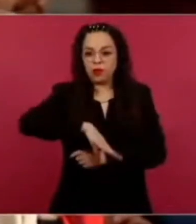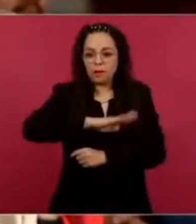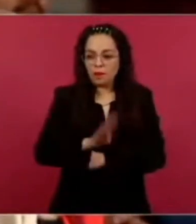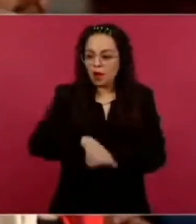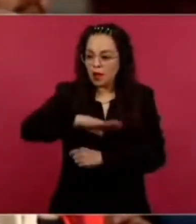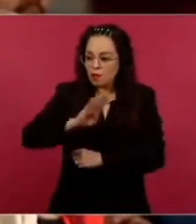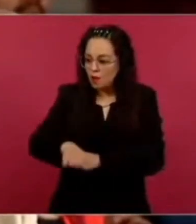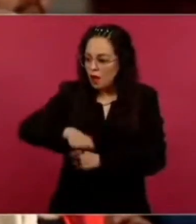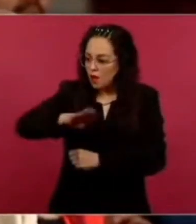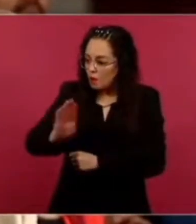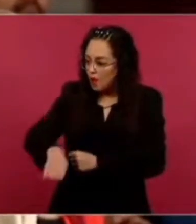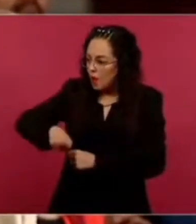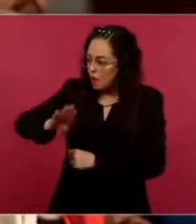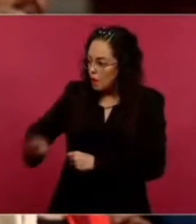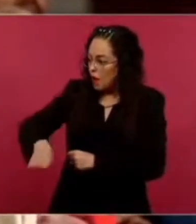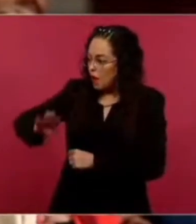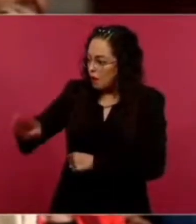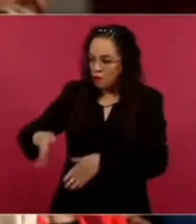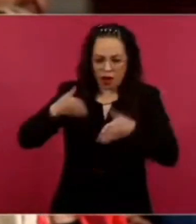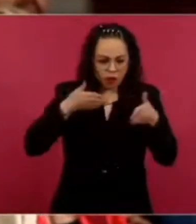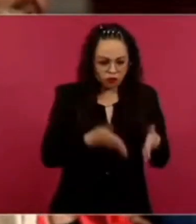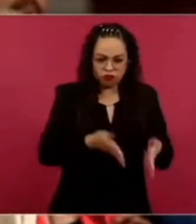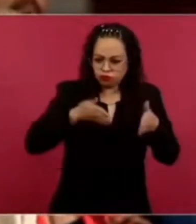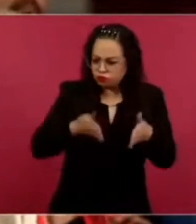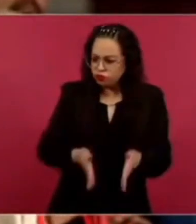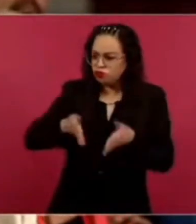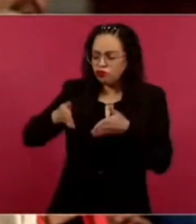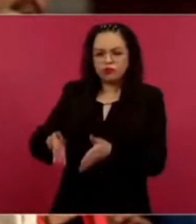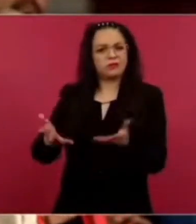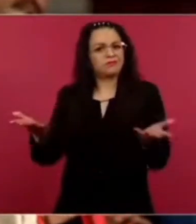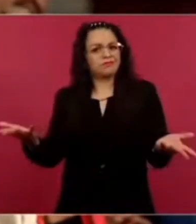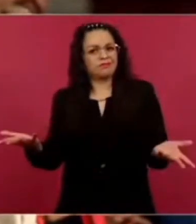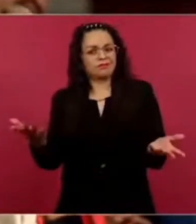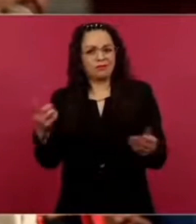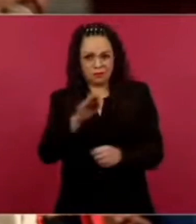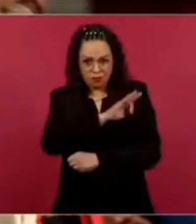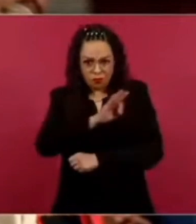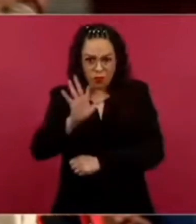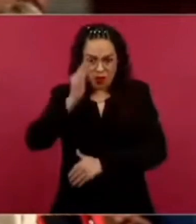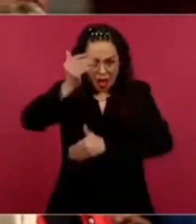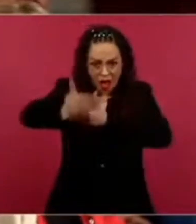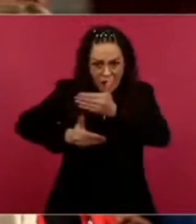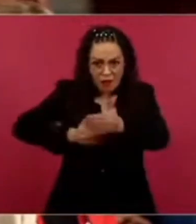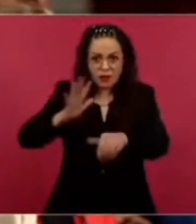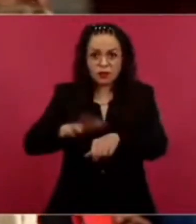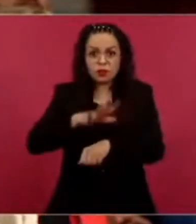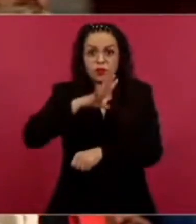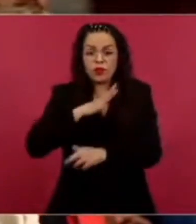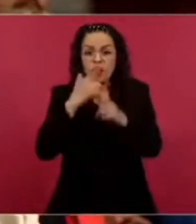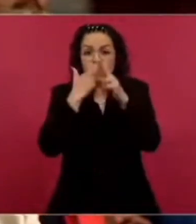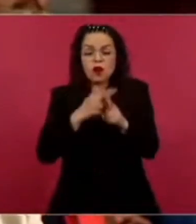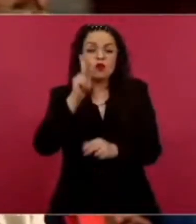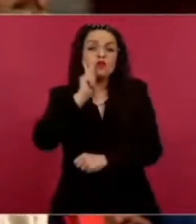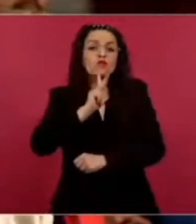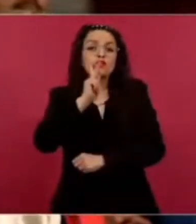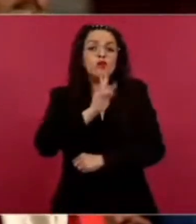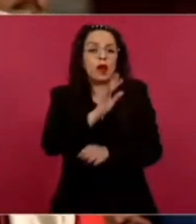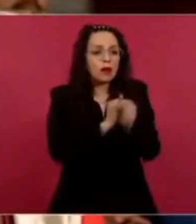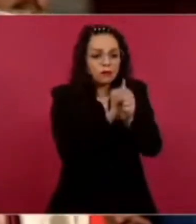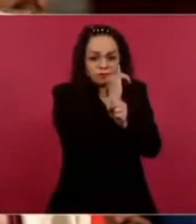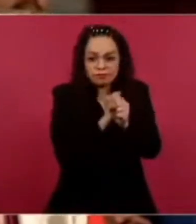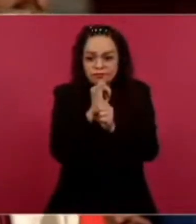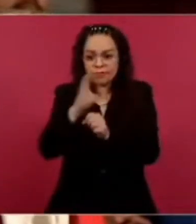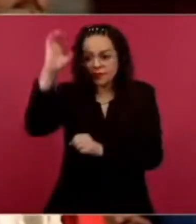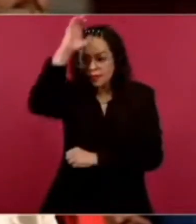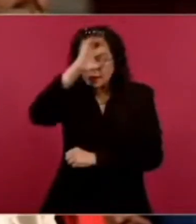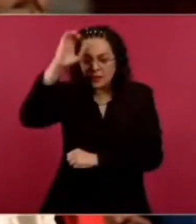Preguntarle, presidente, si se podrá avanzar ya con toda esta evidencia científica en la atención a estas personas que